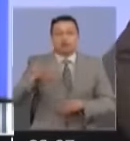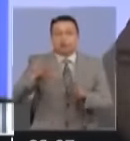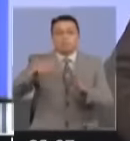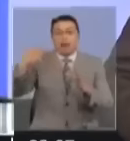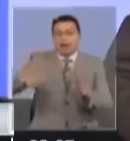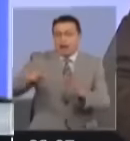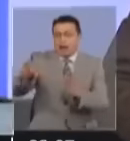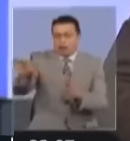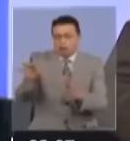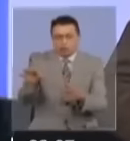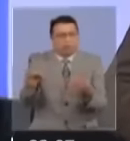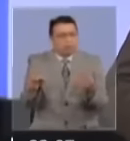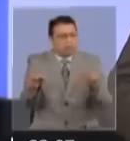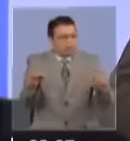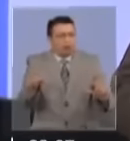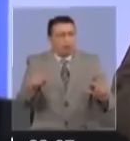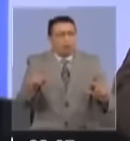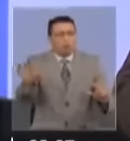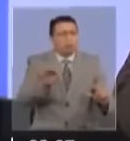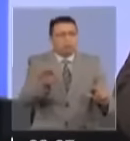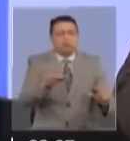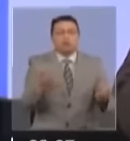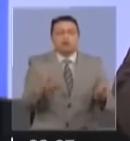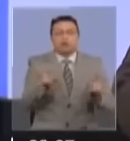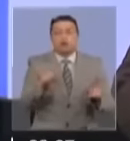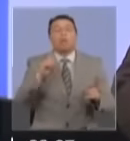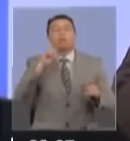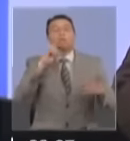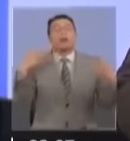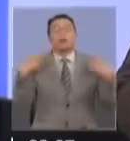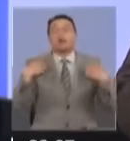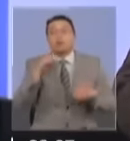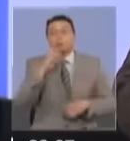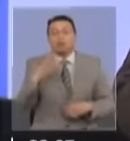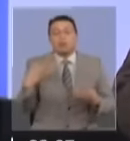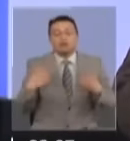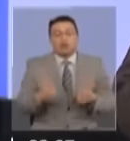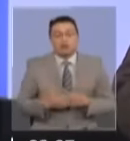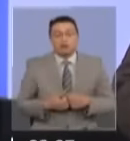sin haber razones concretas para eso. ¿A quién está siendo responsable? Bueno,